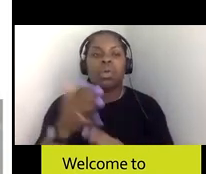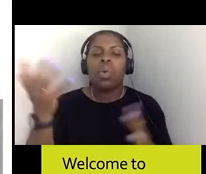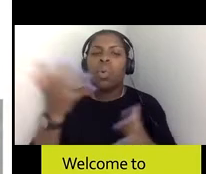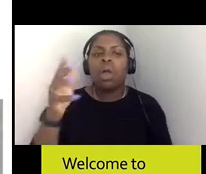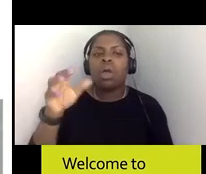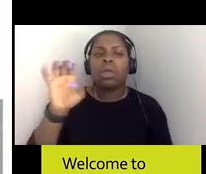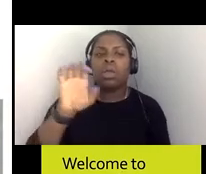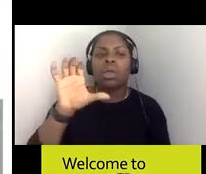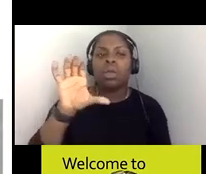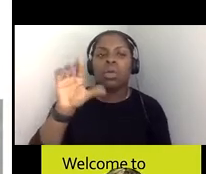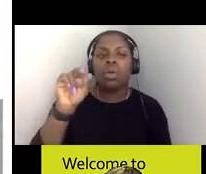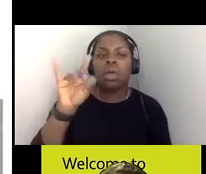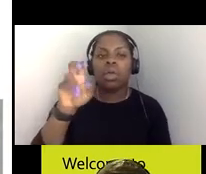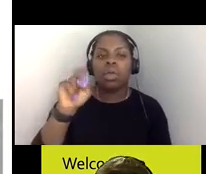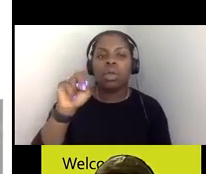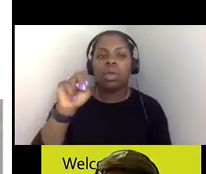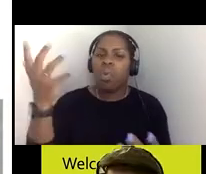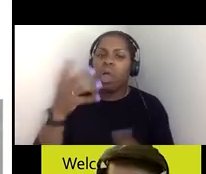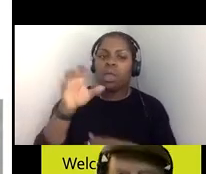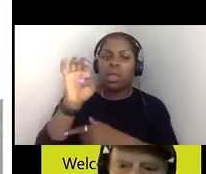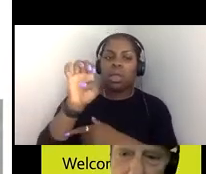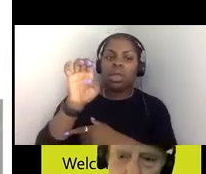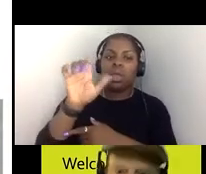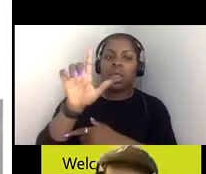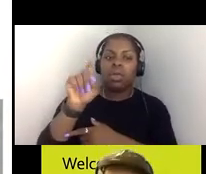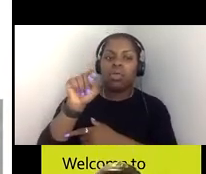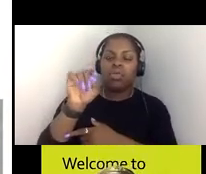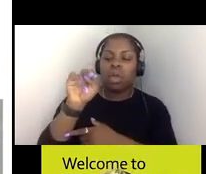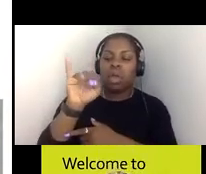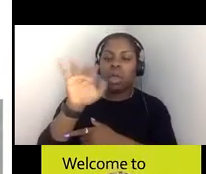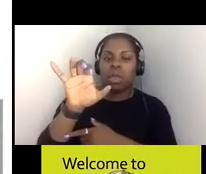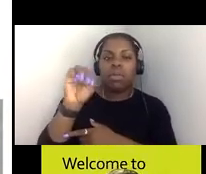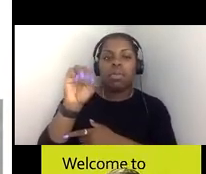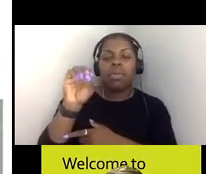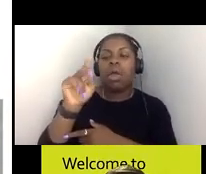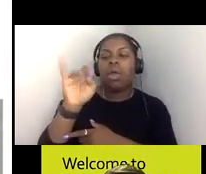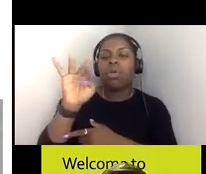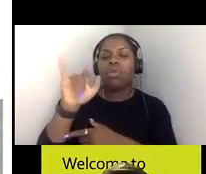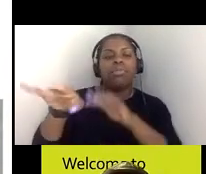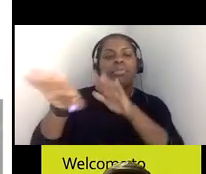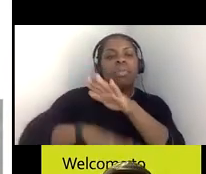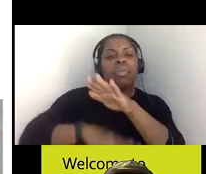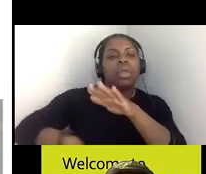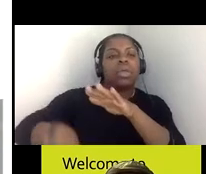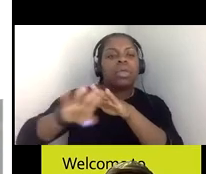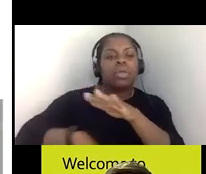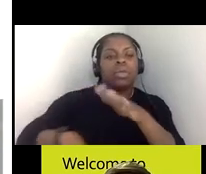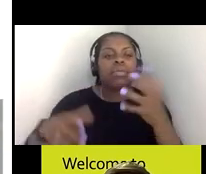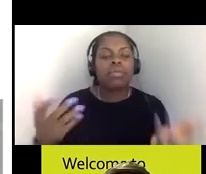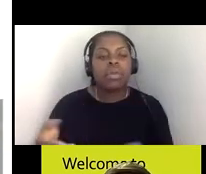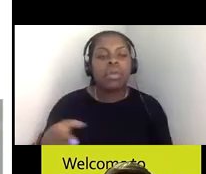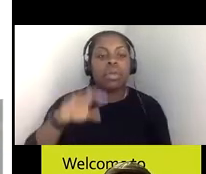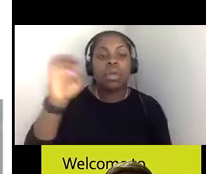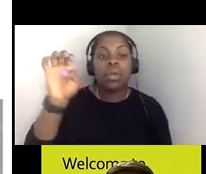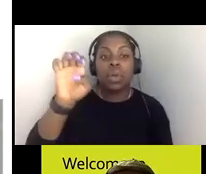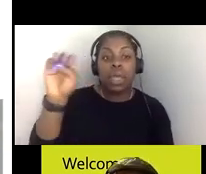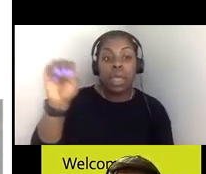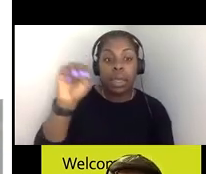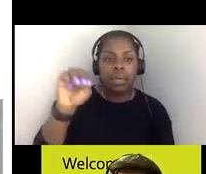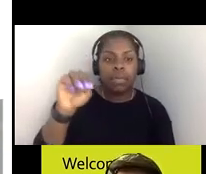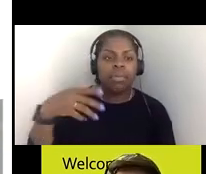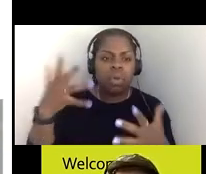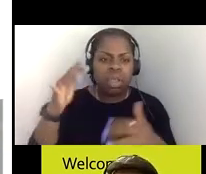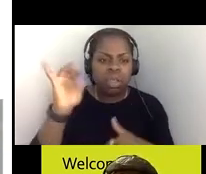poco sobre qué es la encarcelación electrónica y qué es el monitoreo electrónico y las bases de esto. La encarcelación